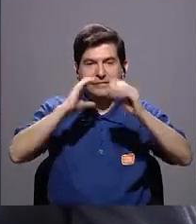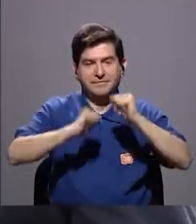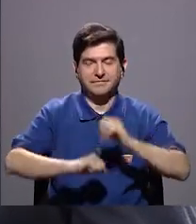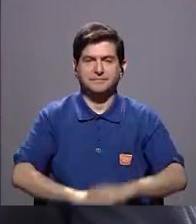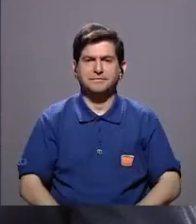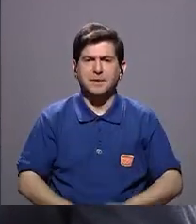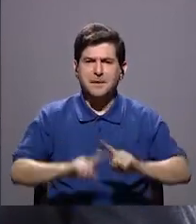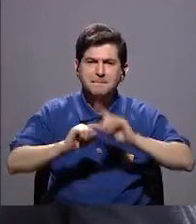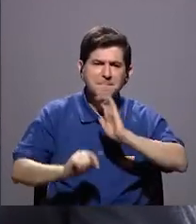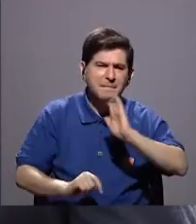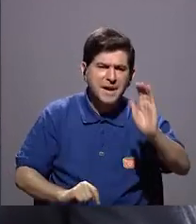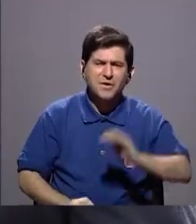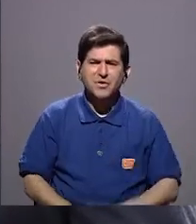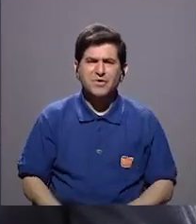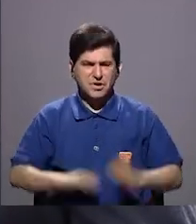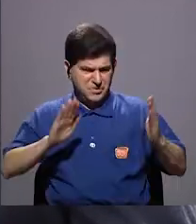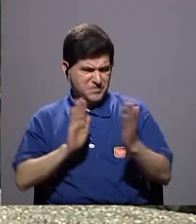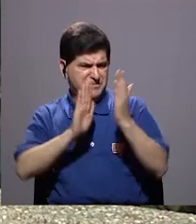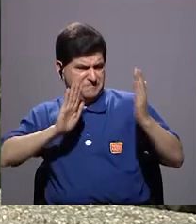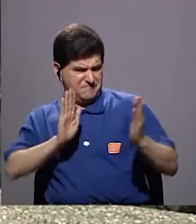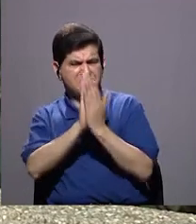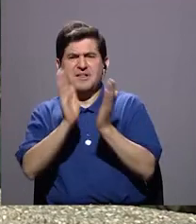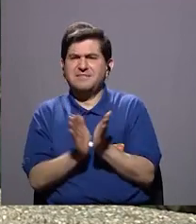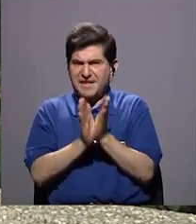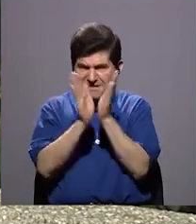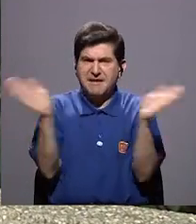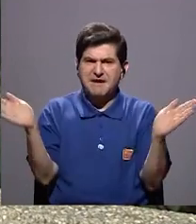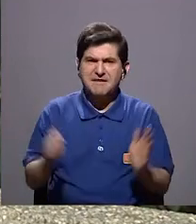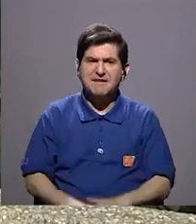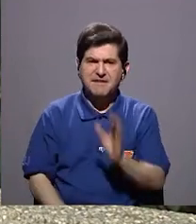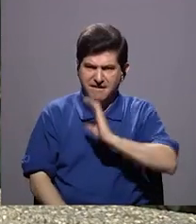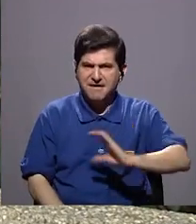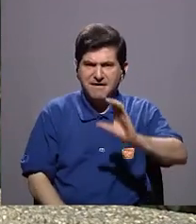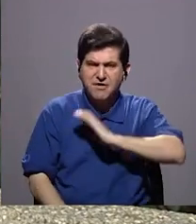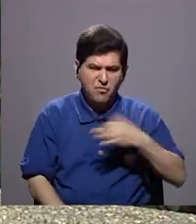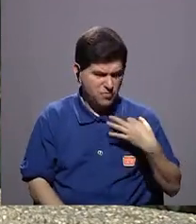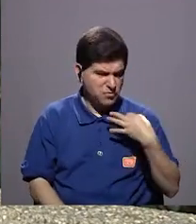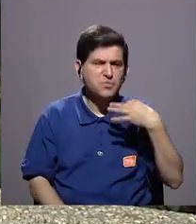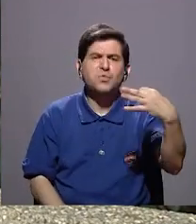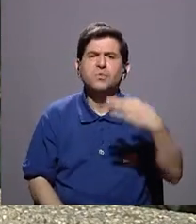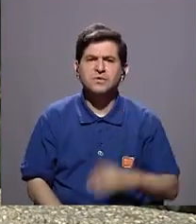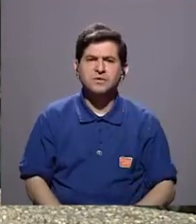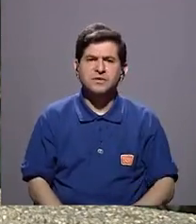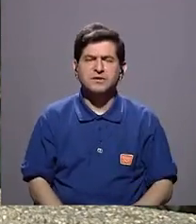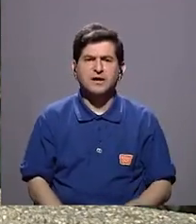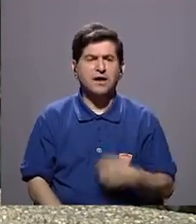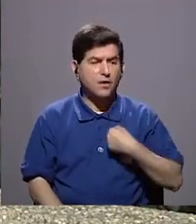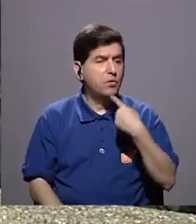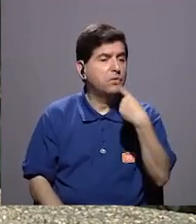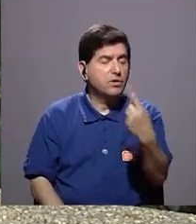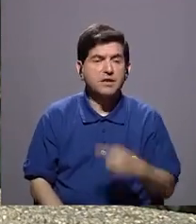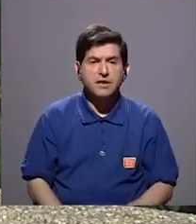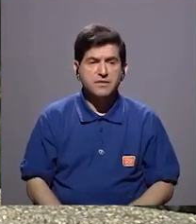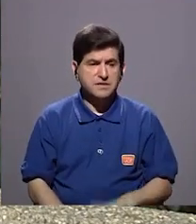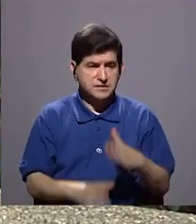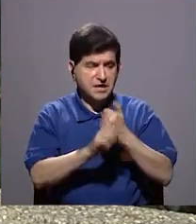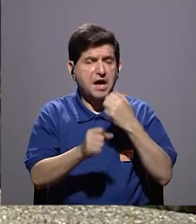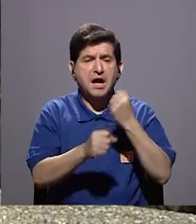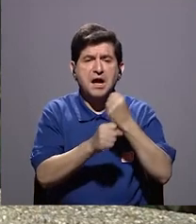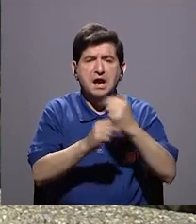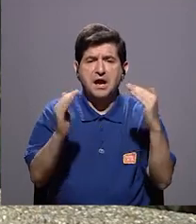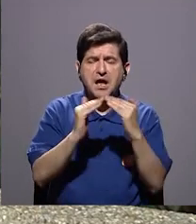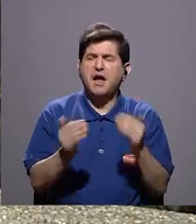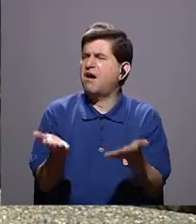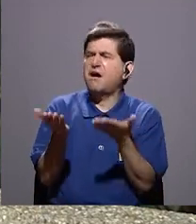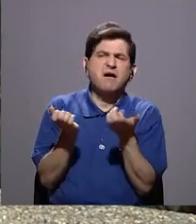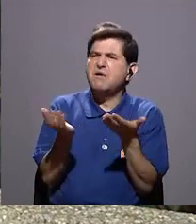comunicación. Doctor, pero los niños son muy retadores en términos generales en su comportamiento diario. Uno les dice, haga la tarea,